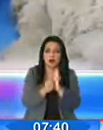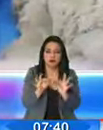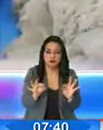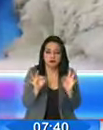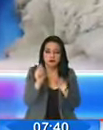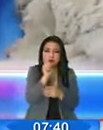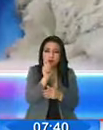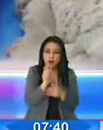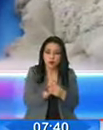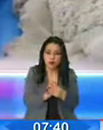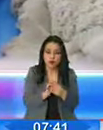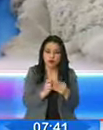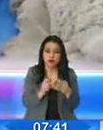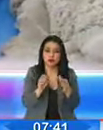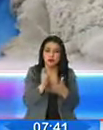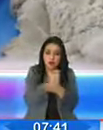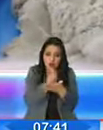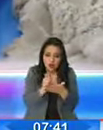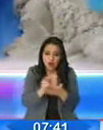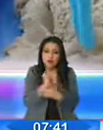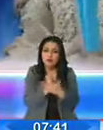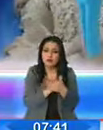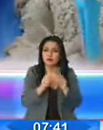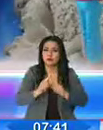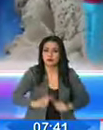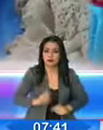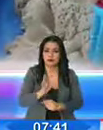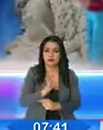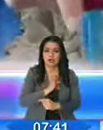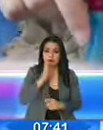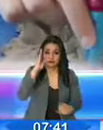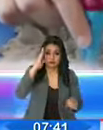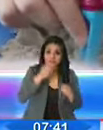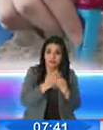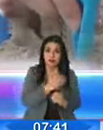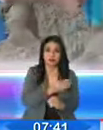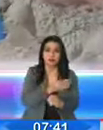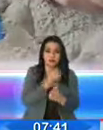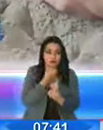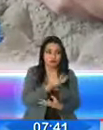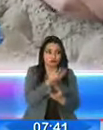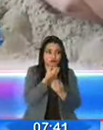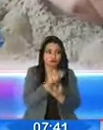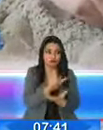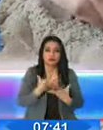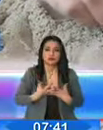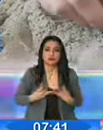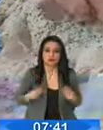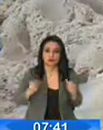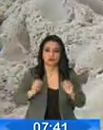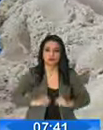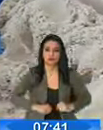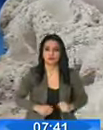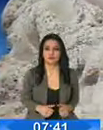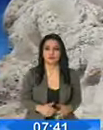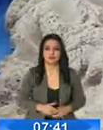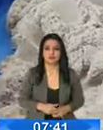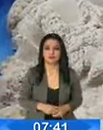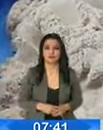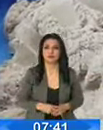o las pinturas son algunas técnicas. La meta es que tengan confianza de hablar del tema y superarlo.